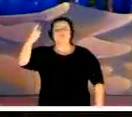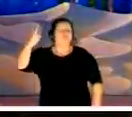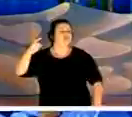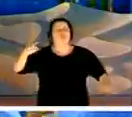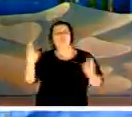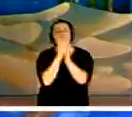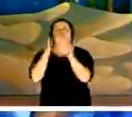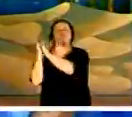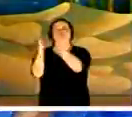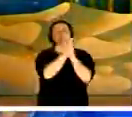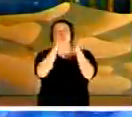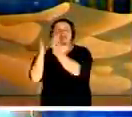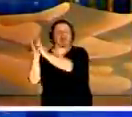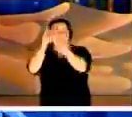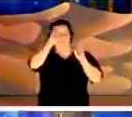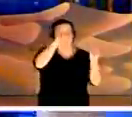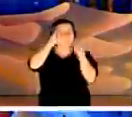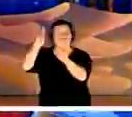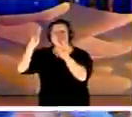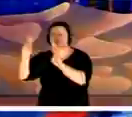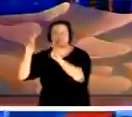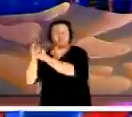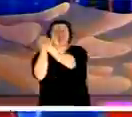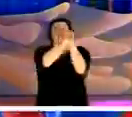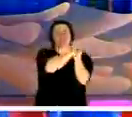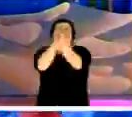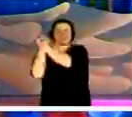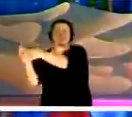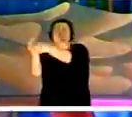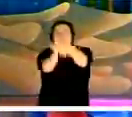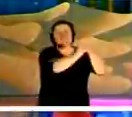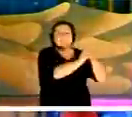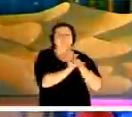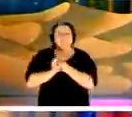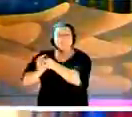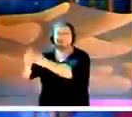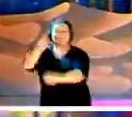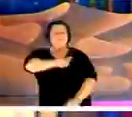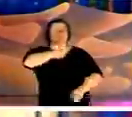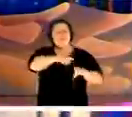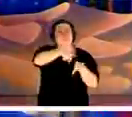Son un mismo sentimiento, chancletas en...